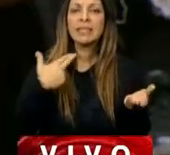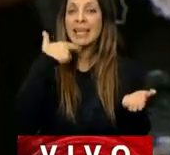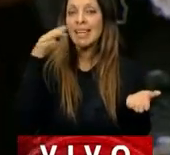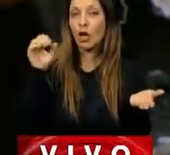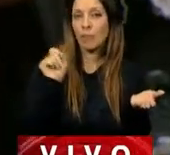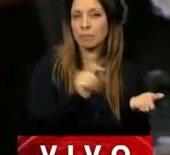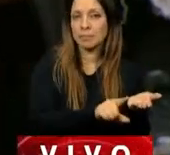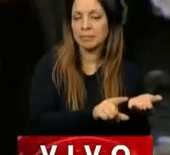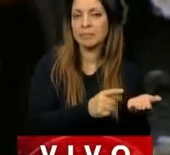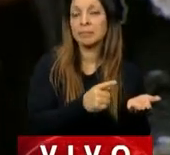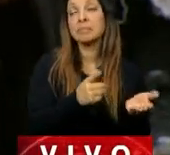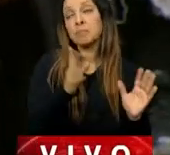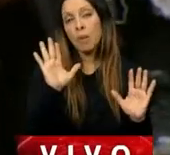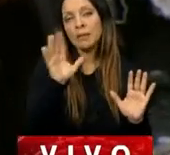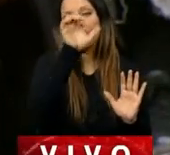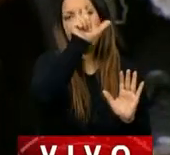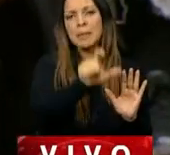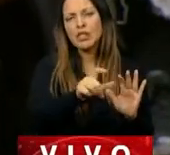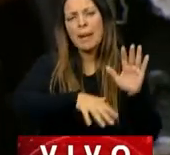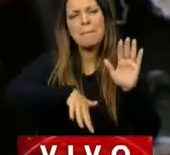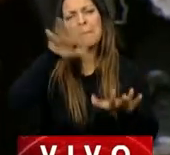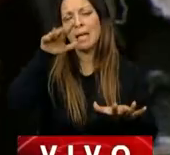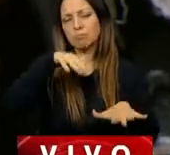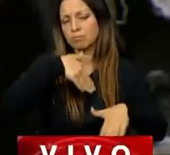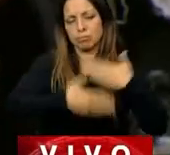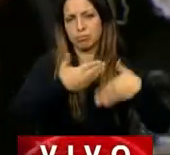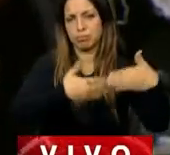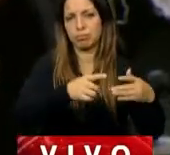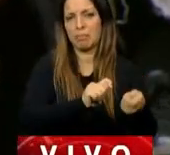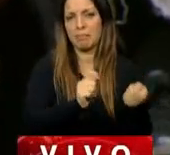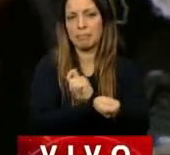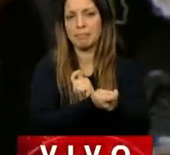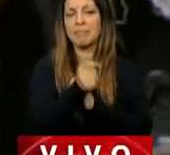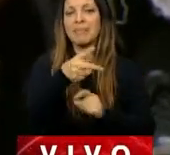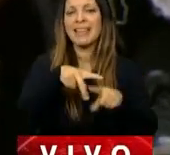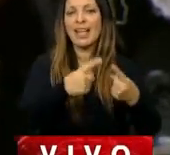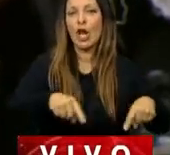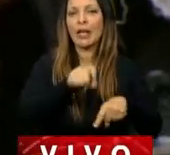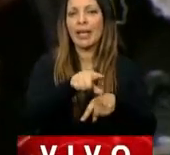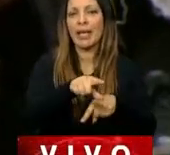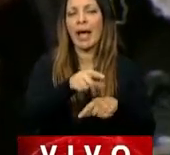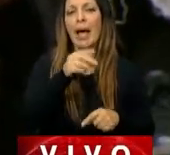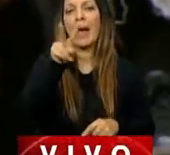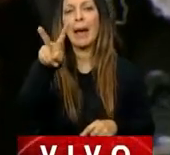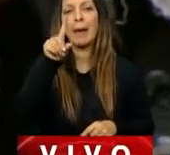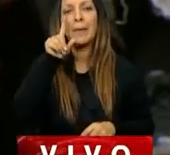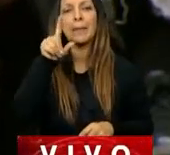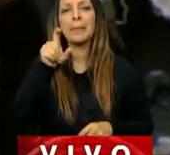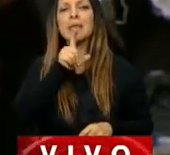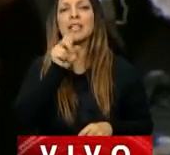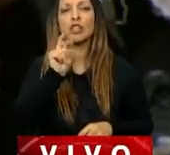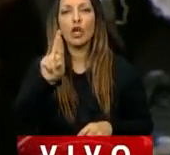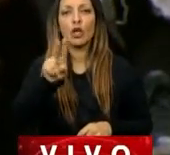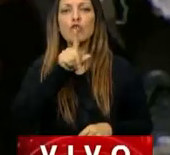de quizás la persona que más revolucionó la tecnología en el sector agropecuario, Víctor Truco, que es el padre